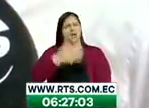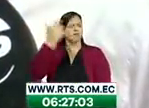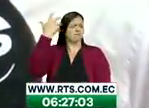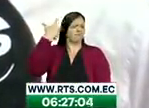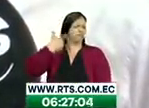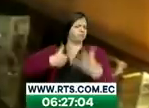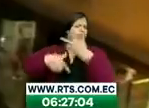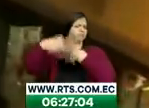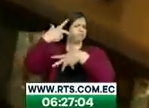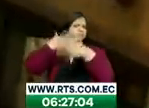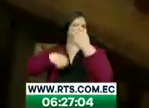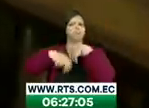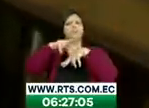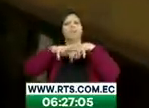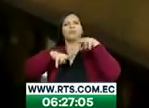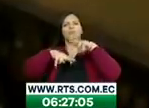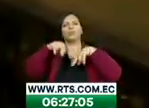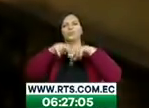algunas culturas.